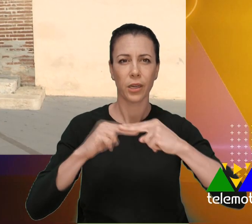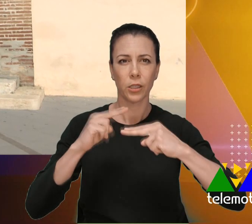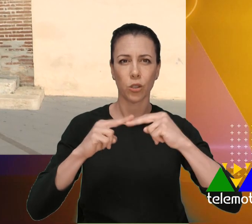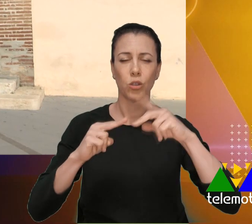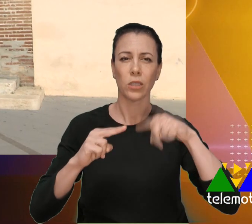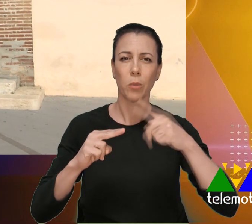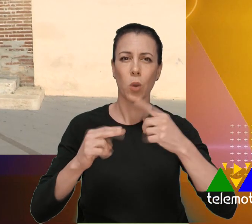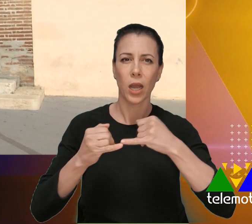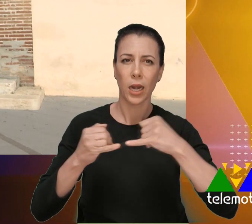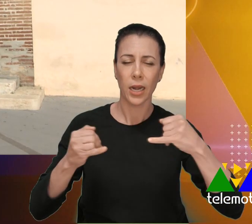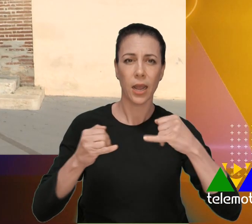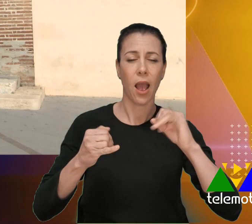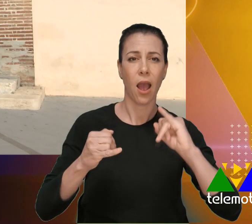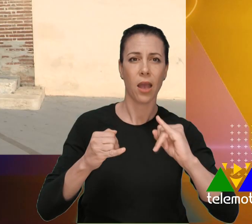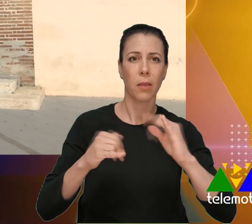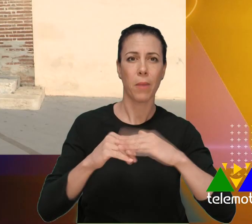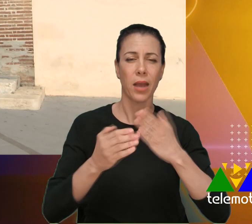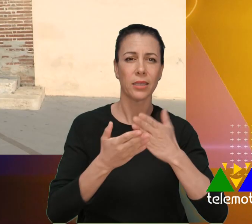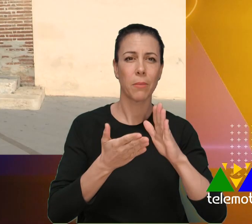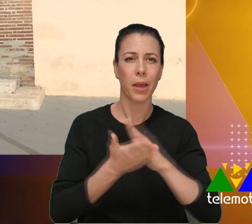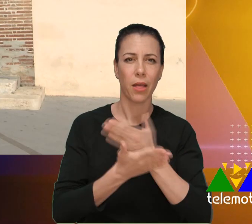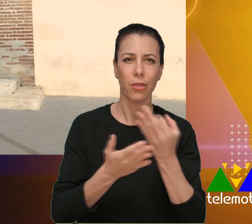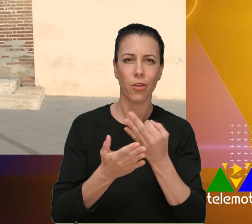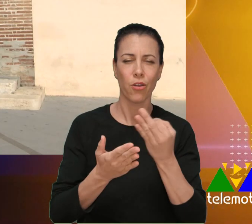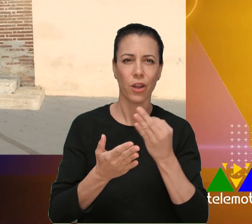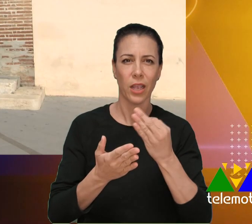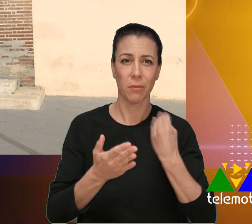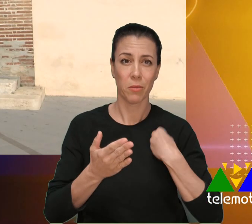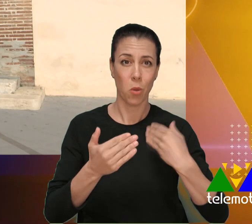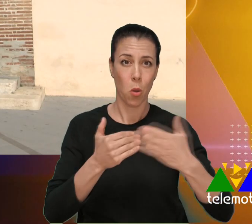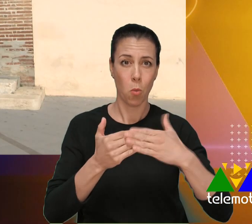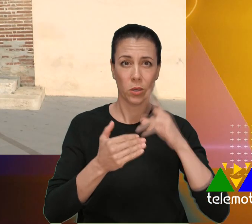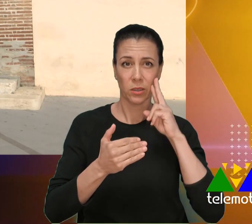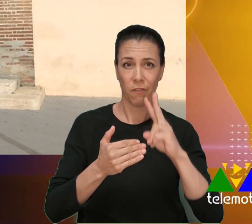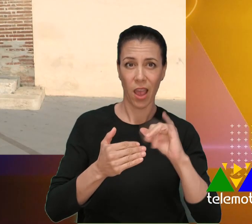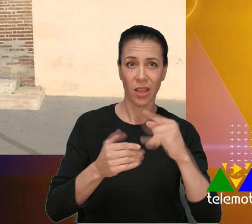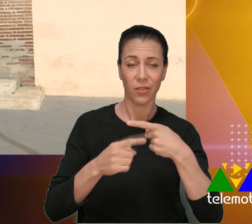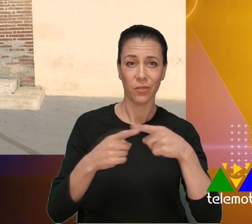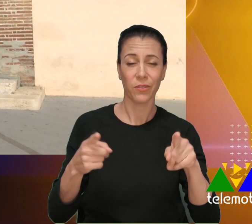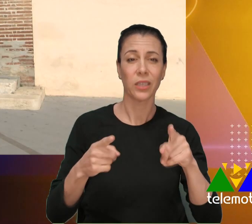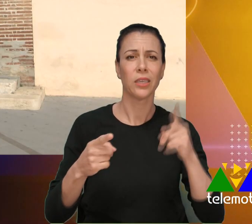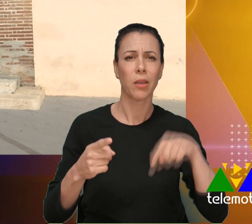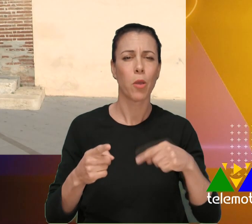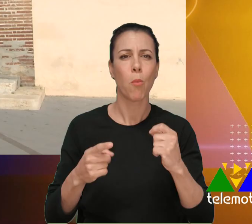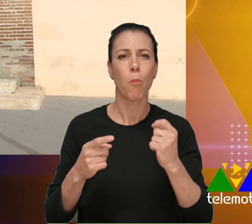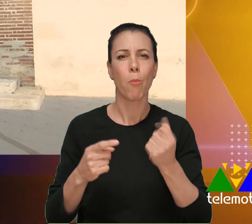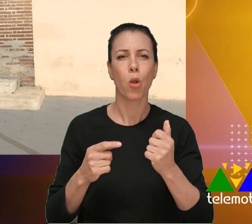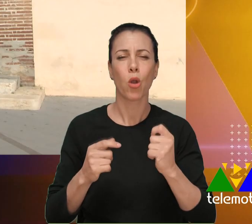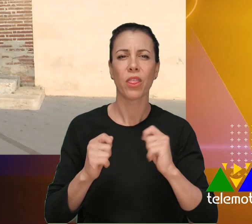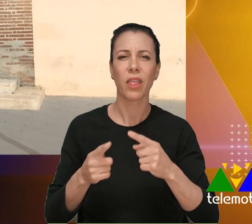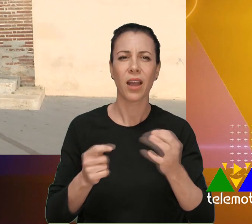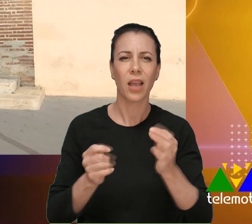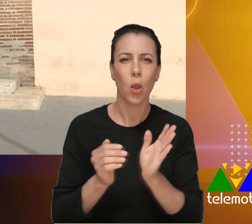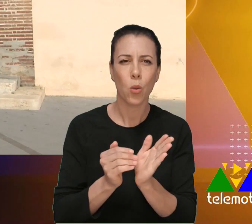imposta que separa esta especie de la jamba de la puerta, e incluso se le da un poco de curva,